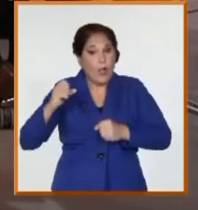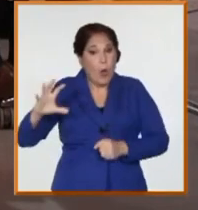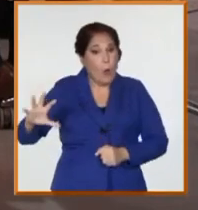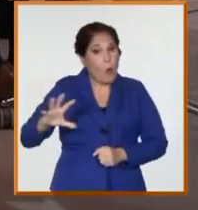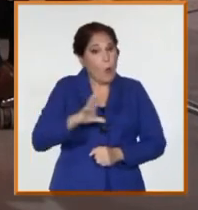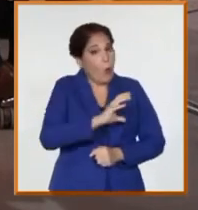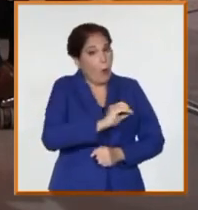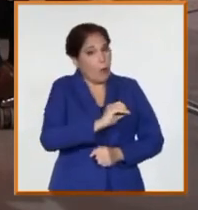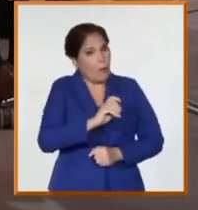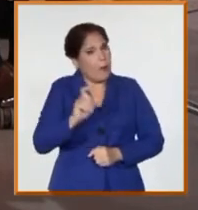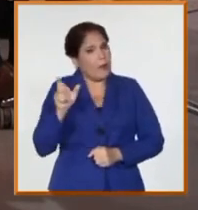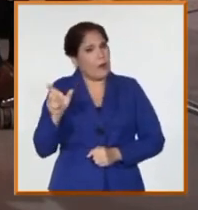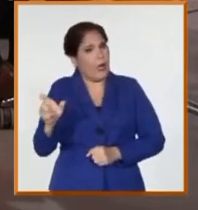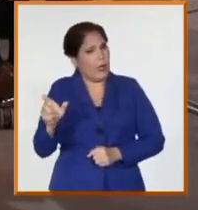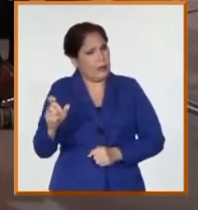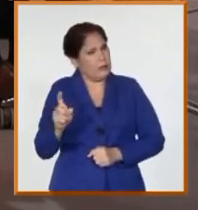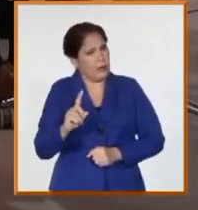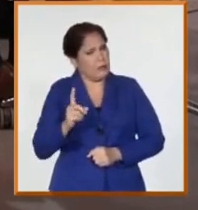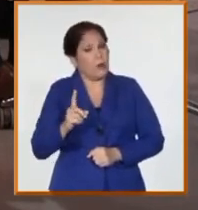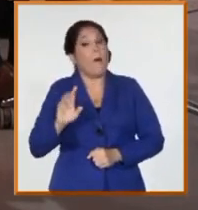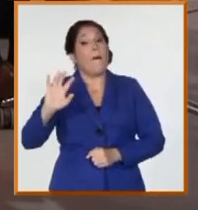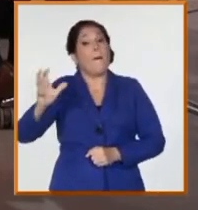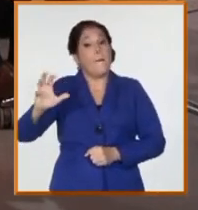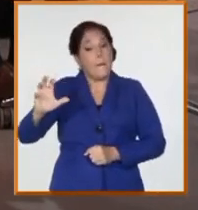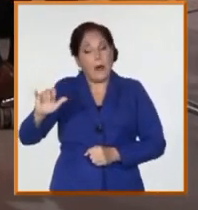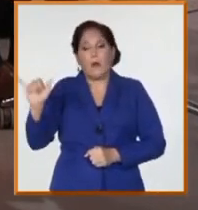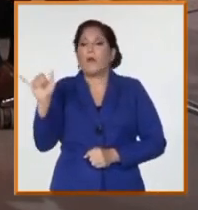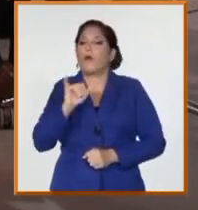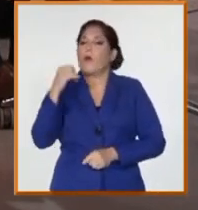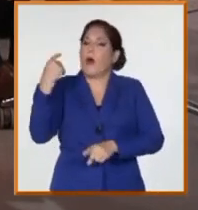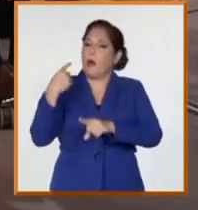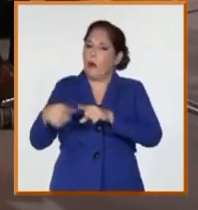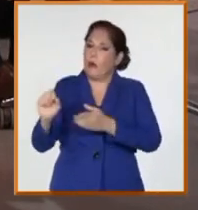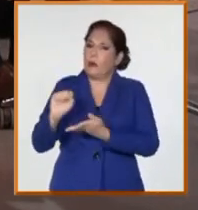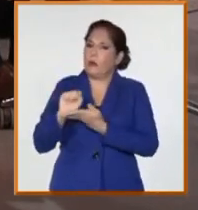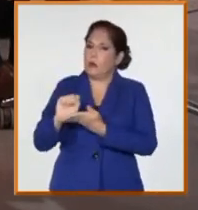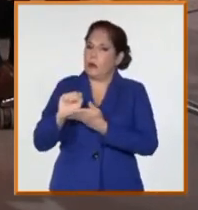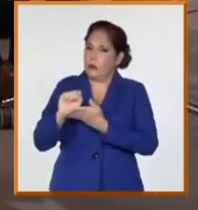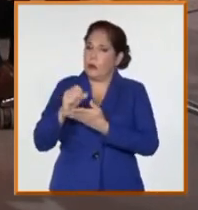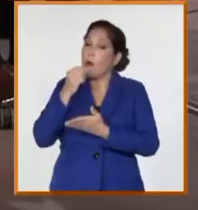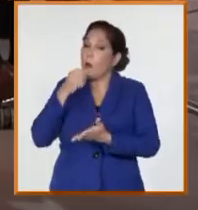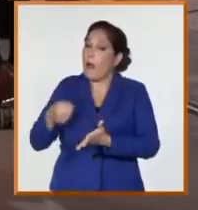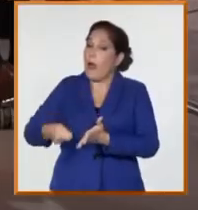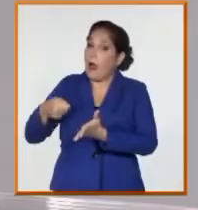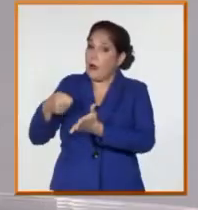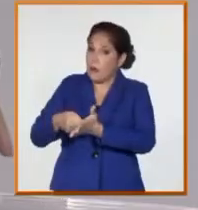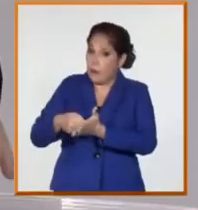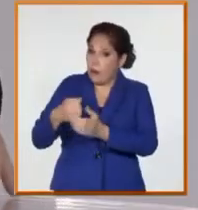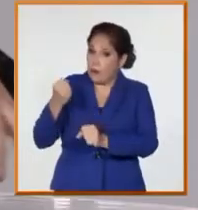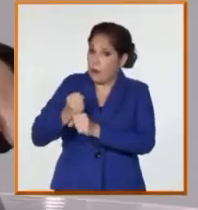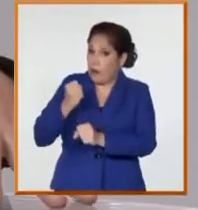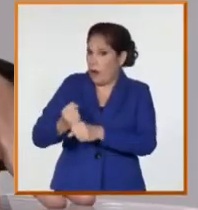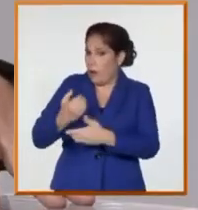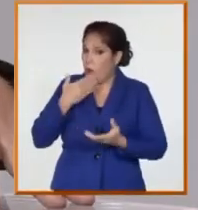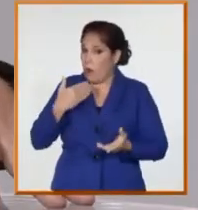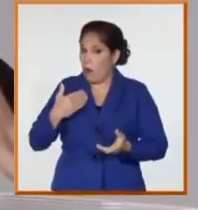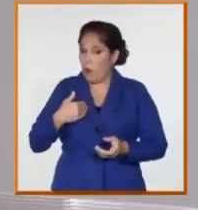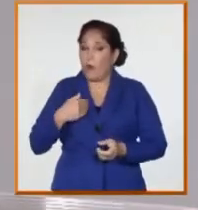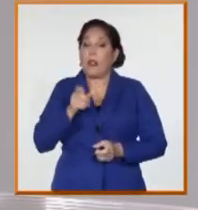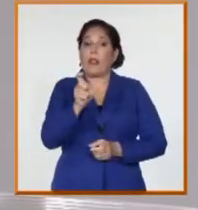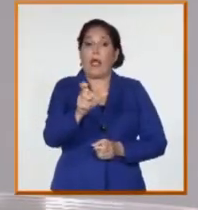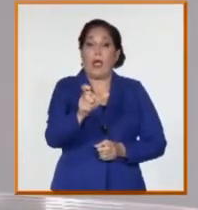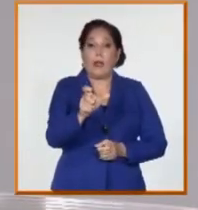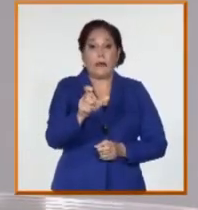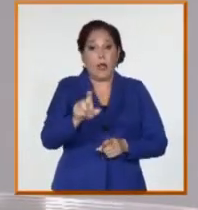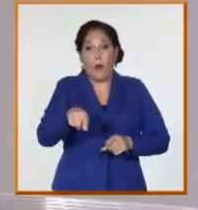de pago por tarjeta magnética el banco presta otros servicios que pudiéramos pagarle a ese trabajador por